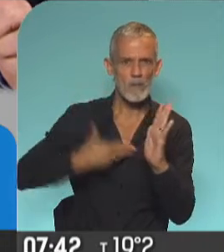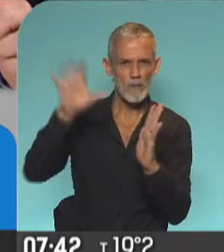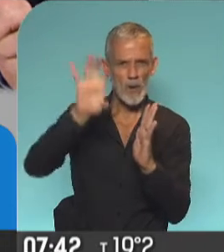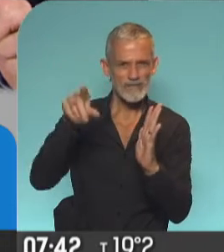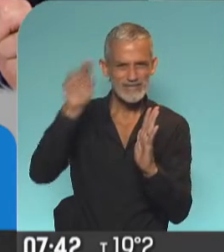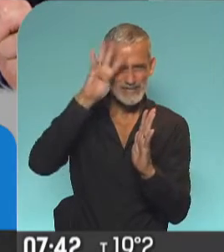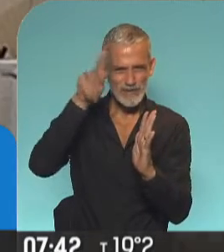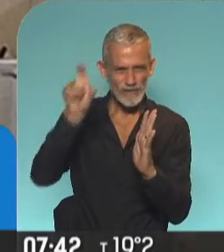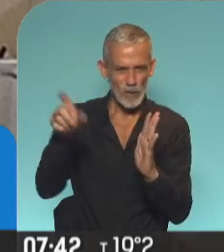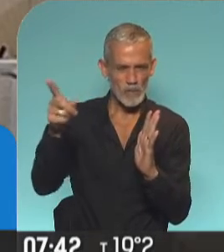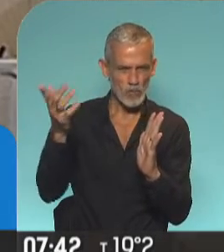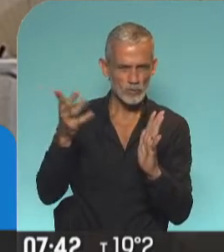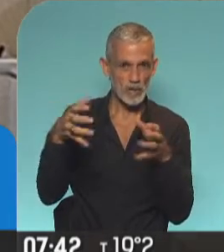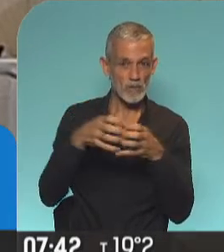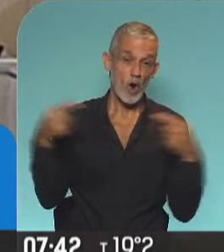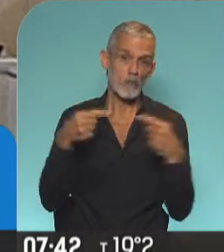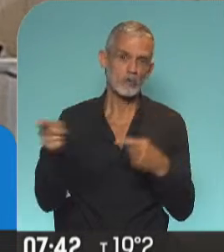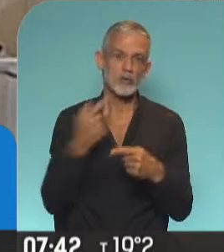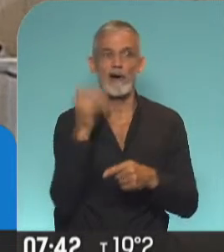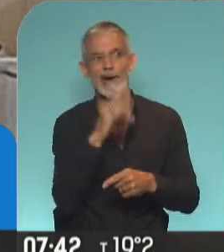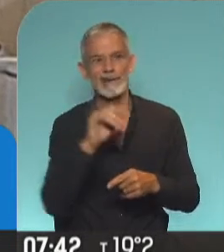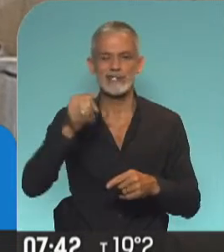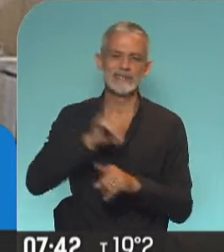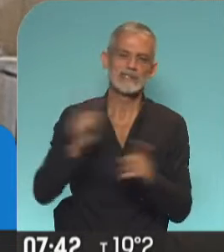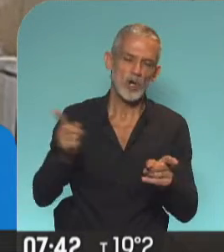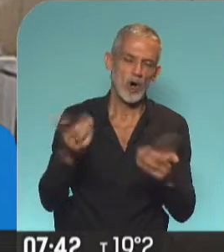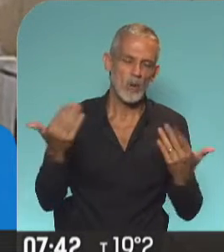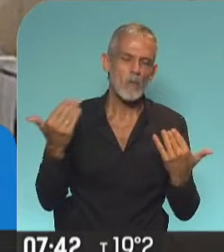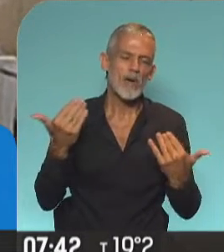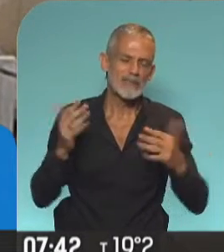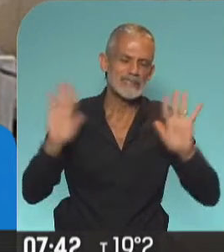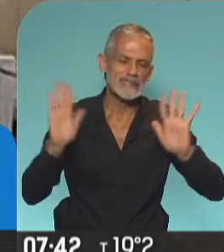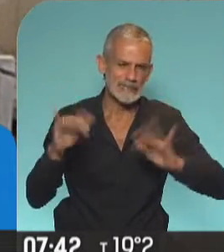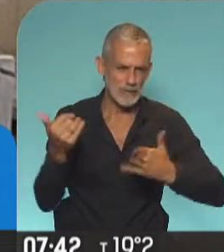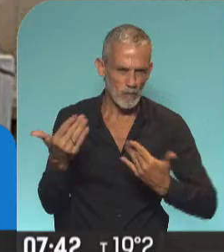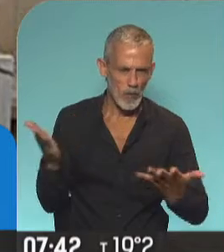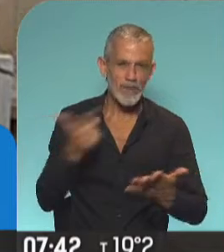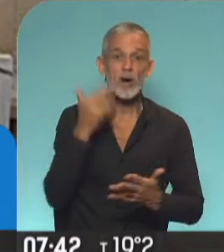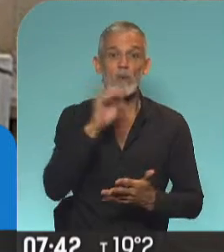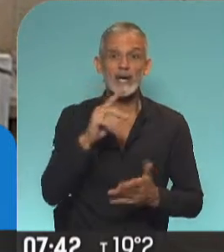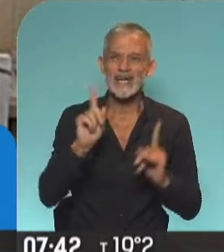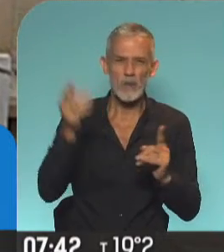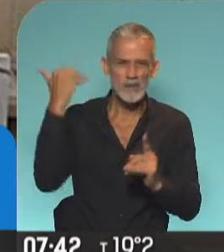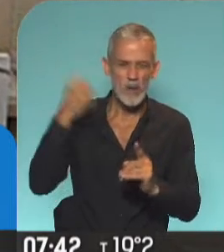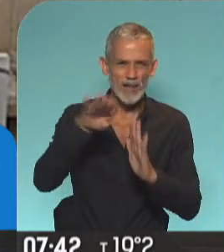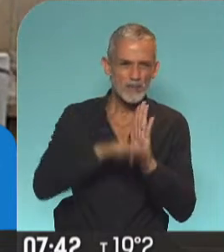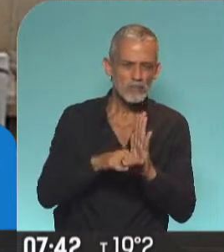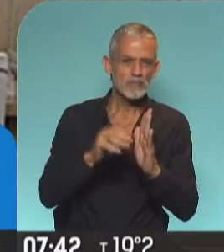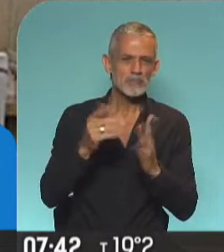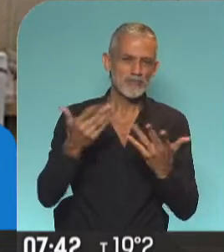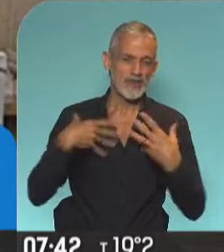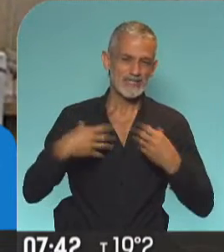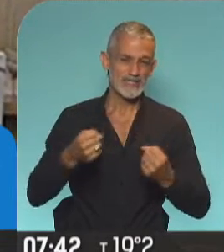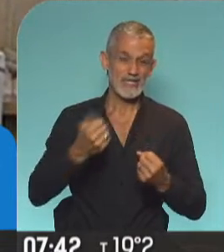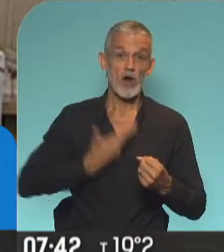provincia. La oposición puede criticar esa política sanitaria, obvio, como criticaron las políticas sanitarias que llevó adelante el